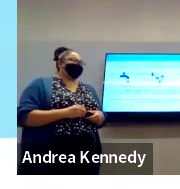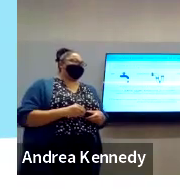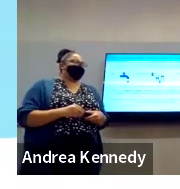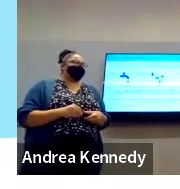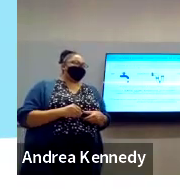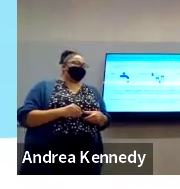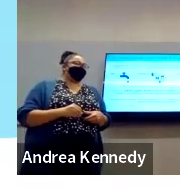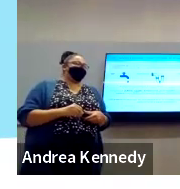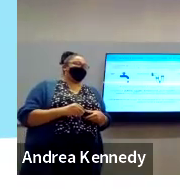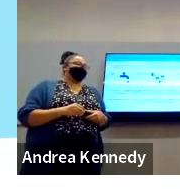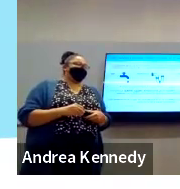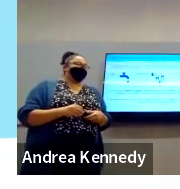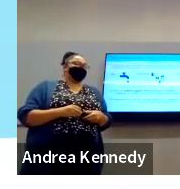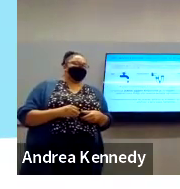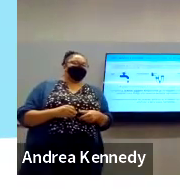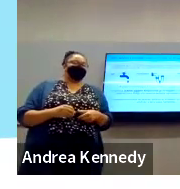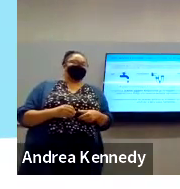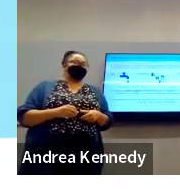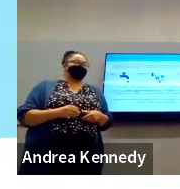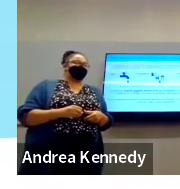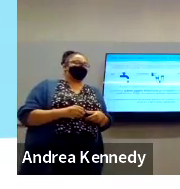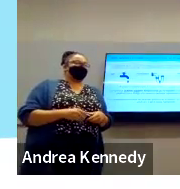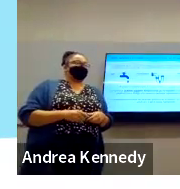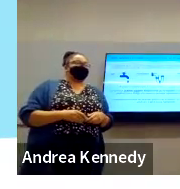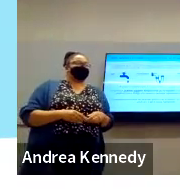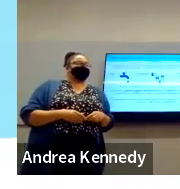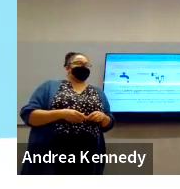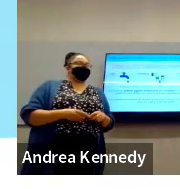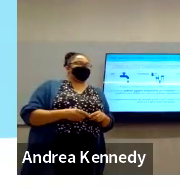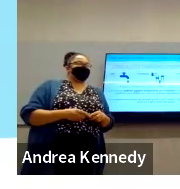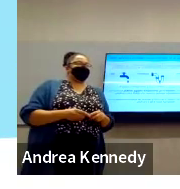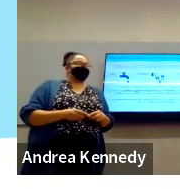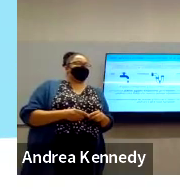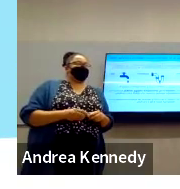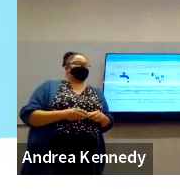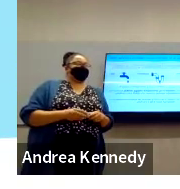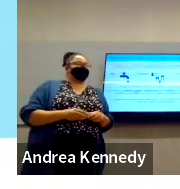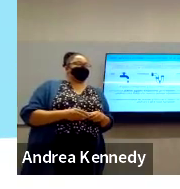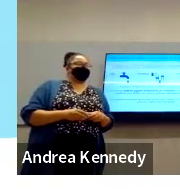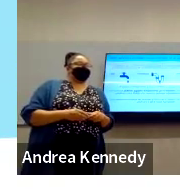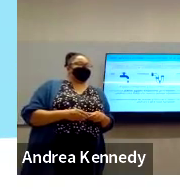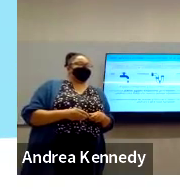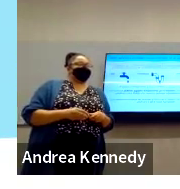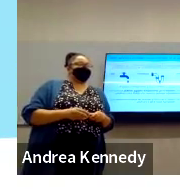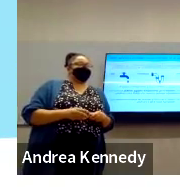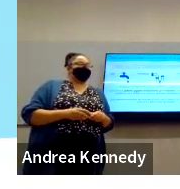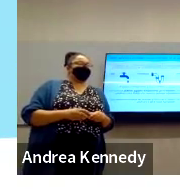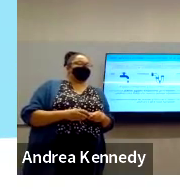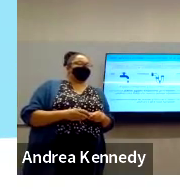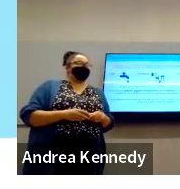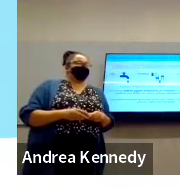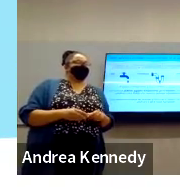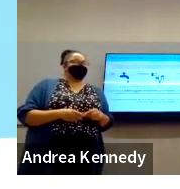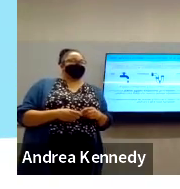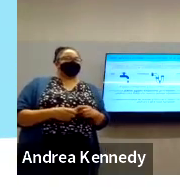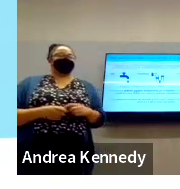a usted esto, para que usted cheque los números y pueda ver también con sus comprobantes de usted lo que ha pagado, que sí